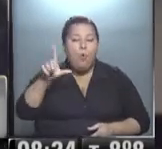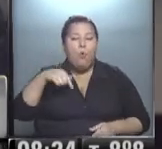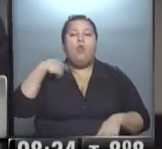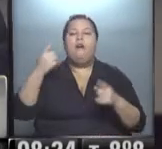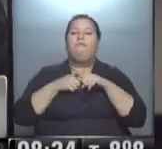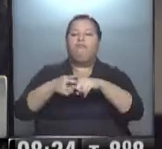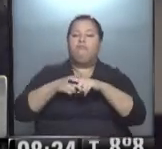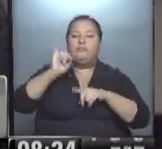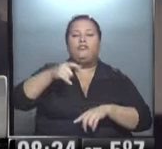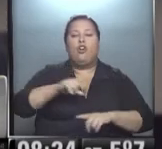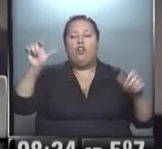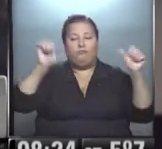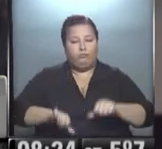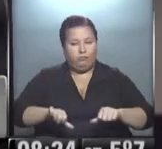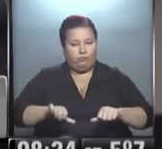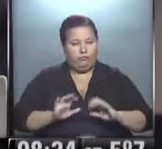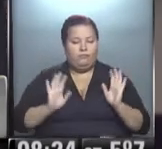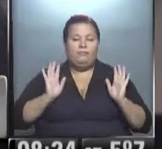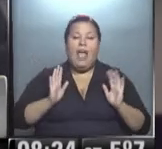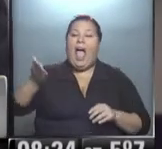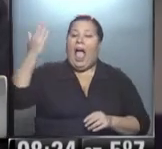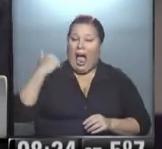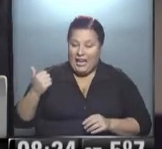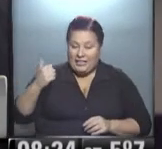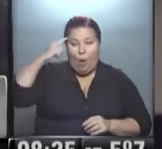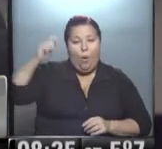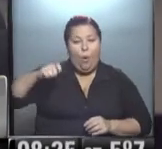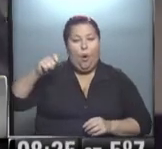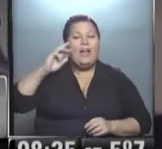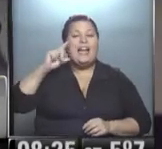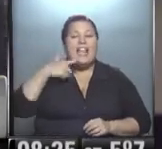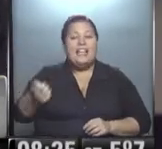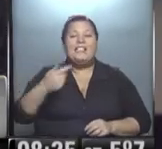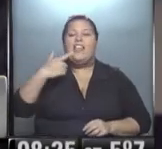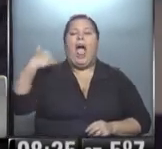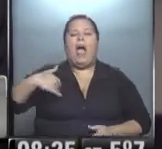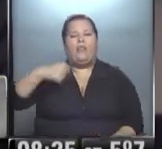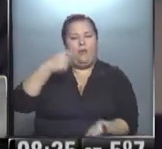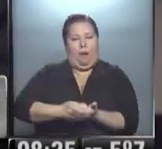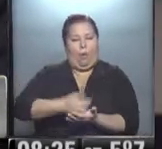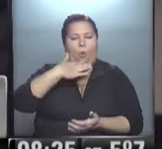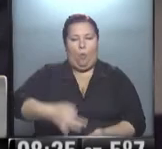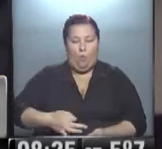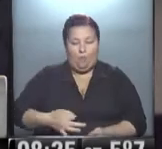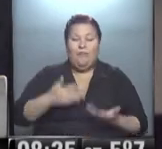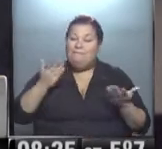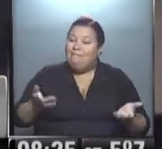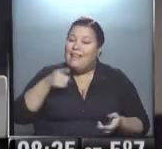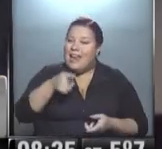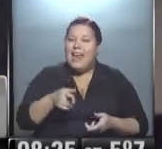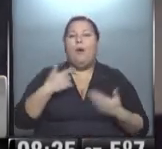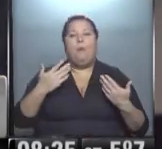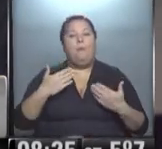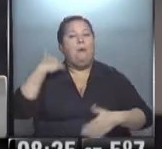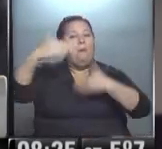si hay default o no default ayer el juez griesa dijo argentina pagó esto es un elemento que puede